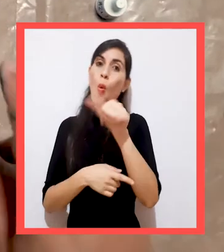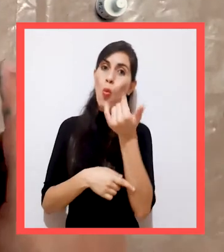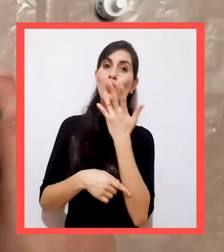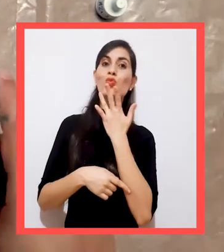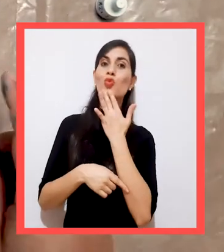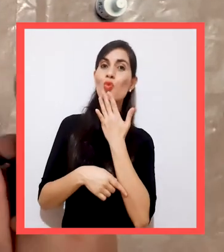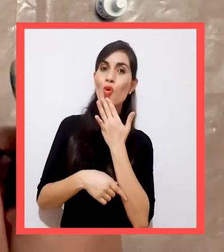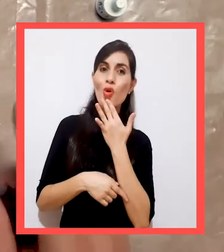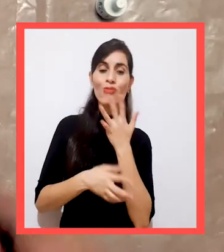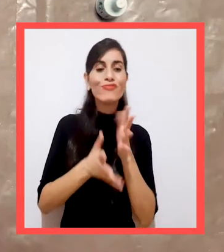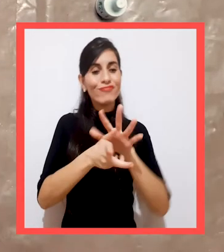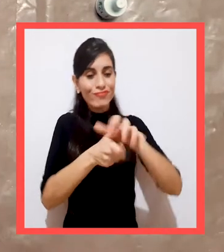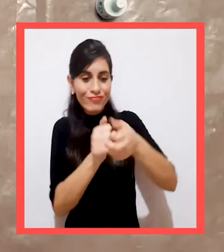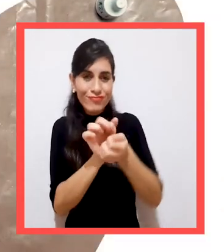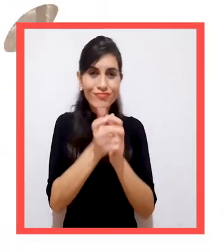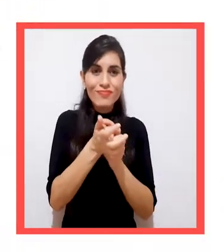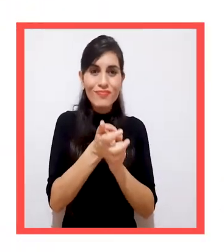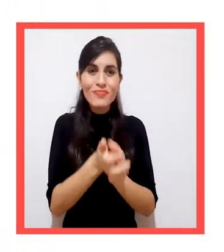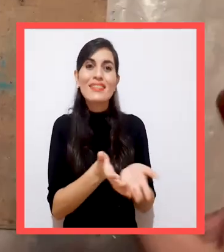después regresar a hacer otra mezcla.